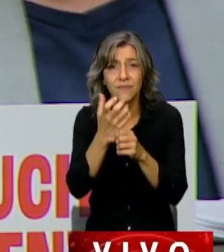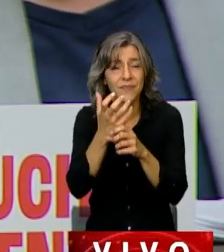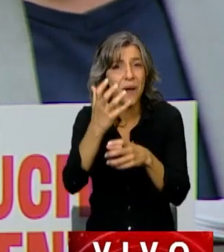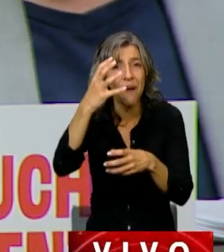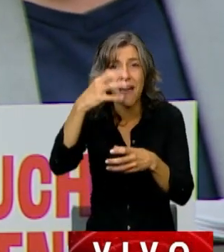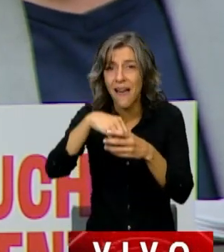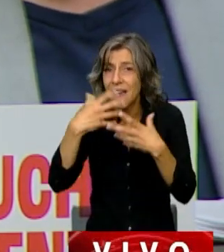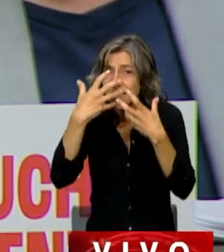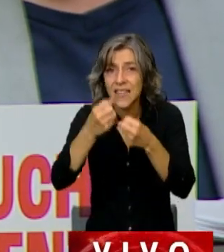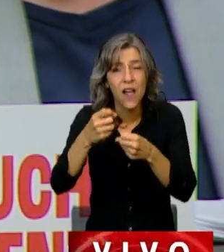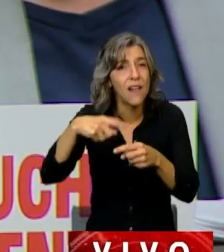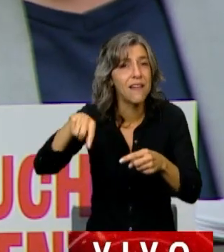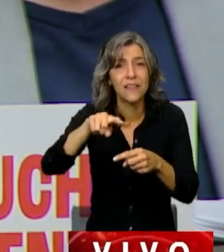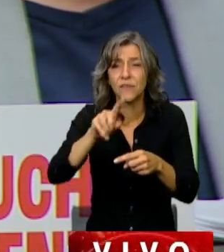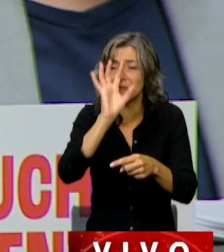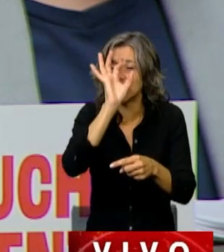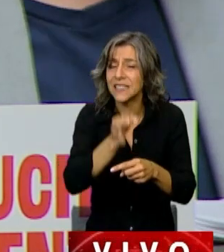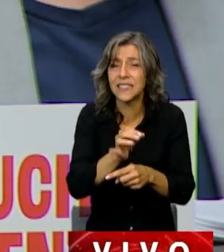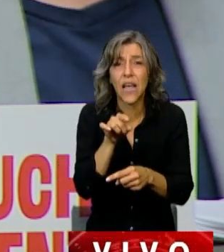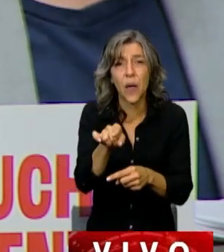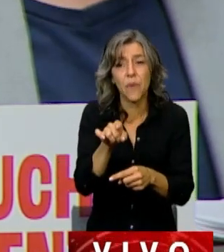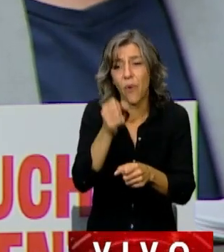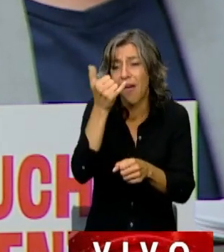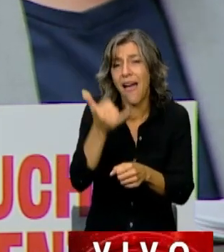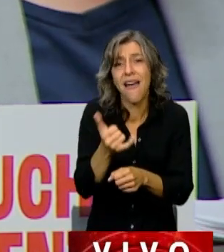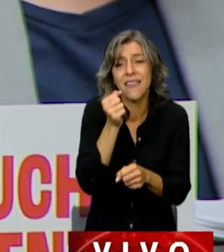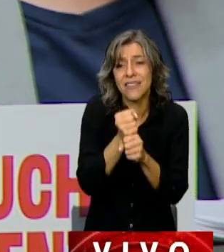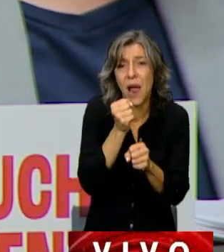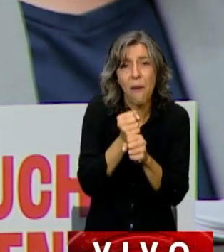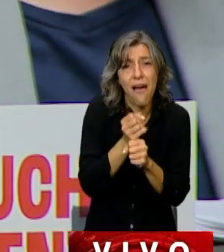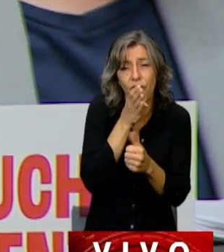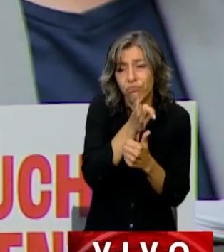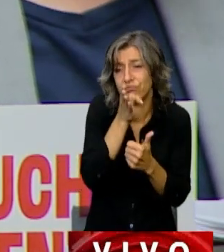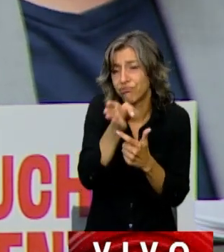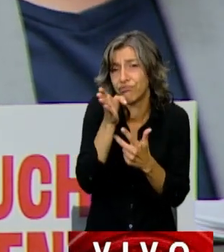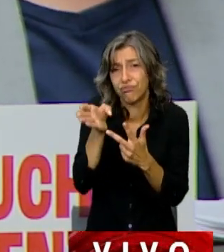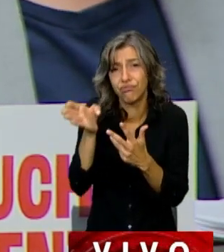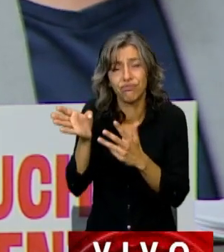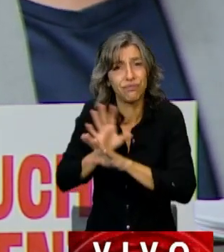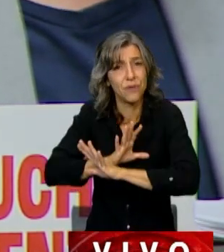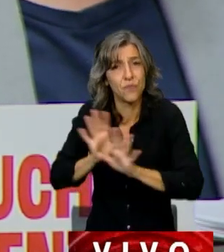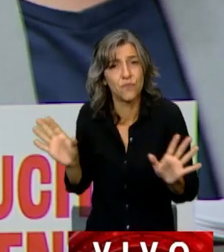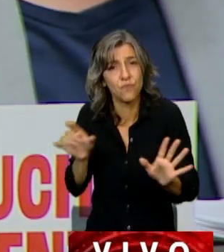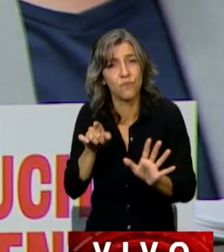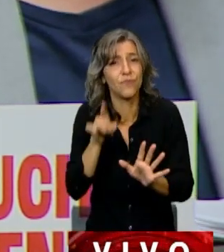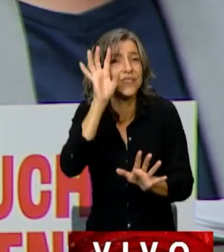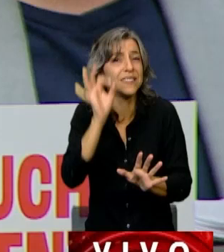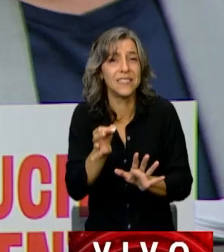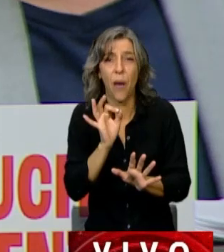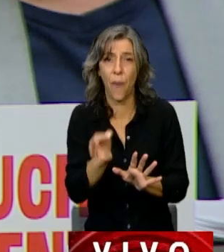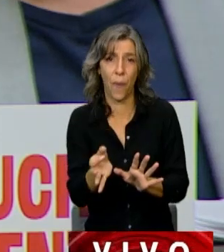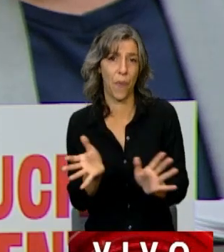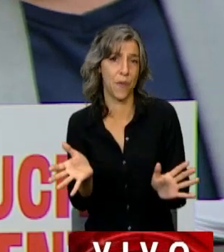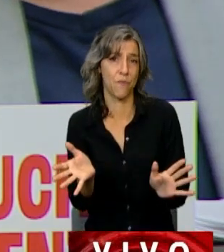tremendamente caracterizado por el pluriempleo y también en forma creciente, como también recién se mencionó, por